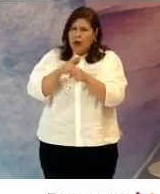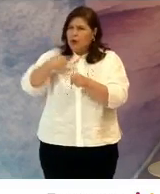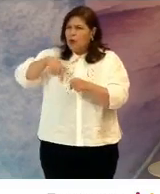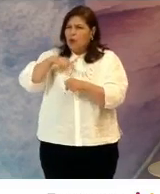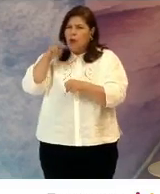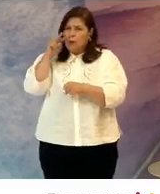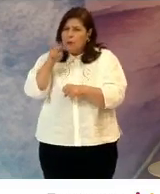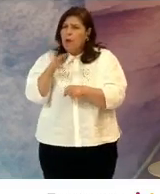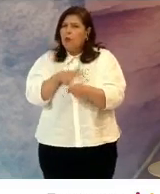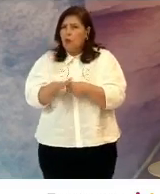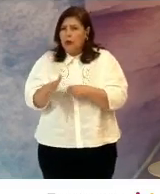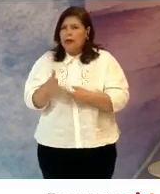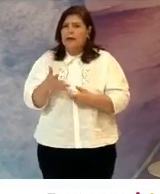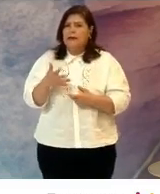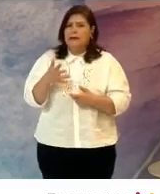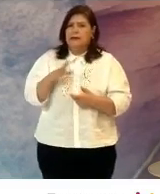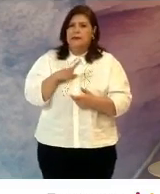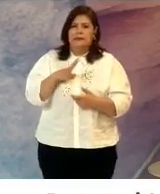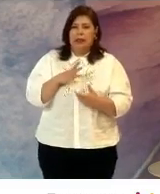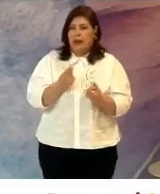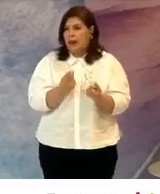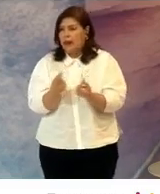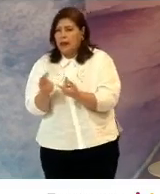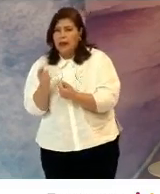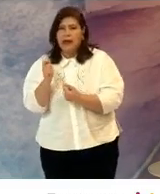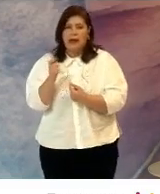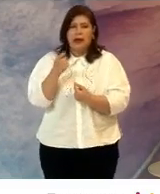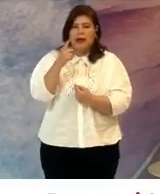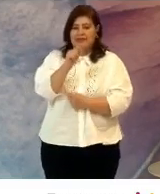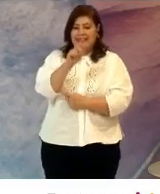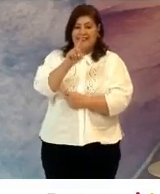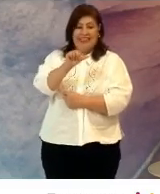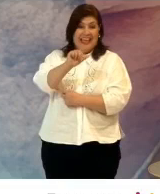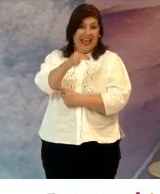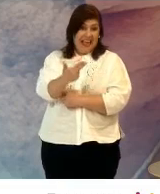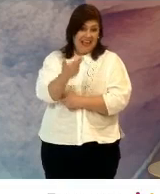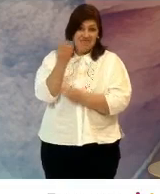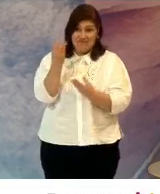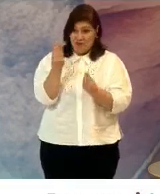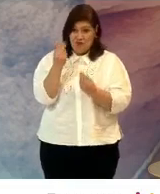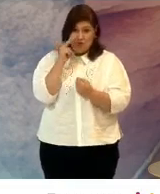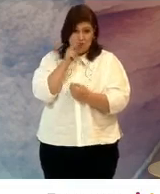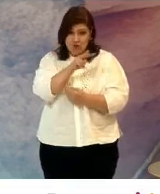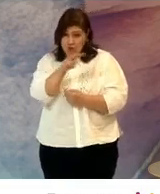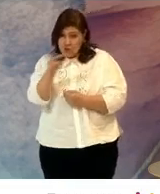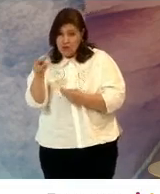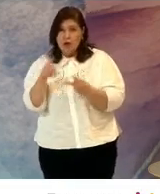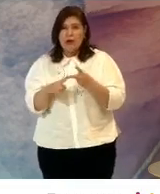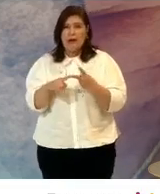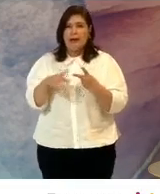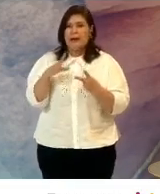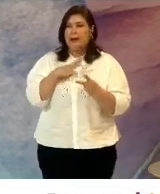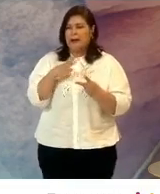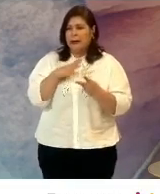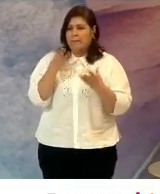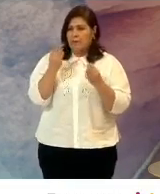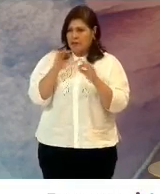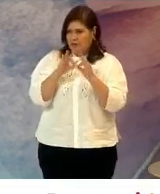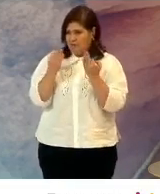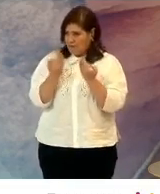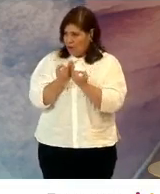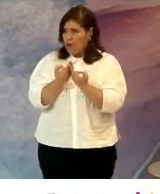Tenemos hiperactividad y déficit de atención. Tenemos muchos de estos mecanismos aquí.